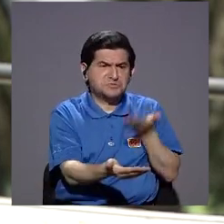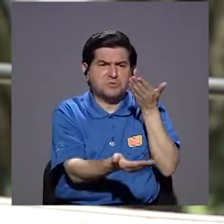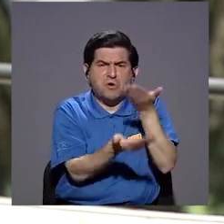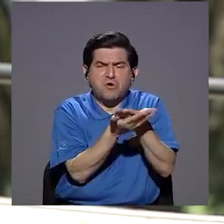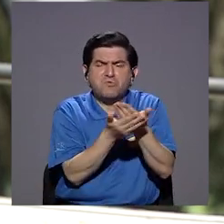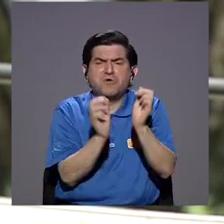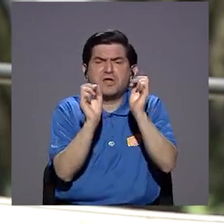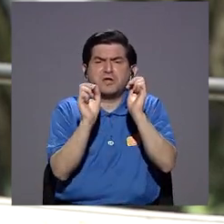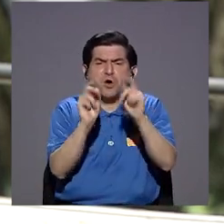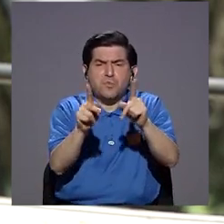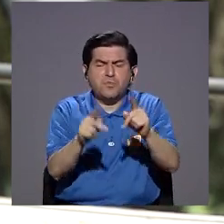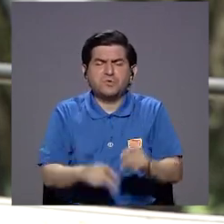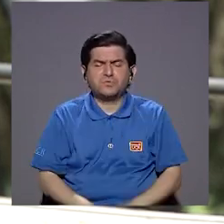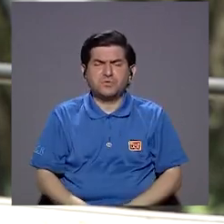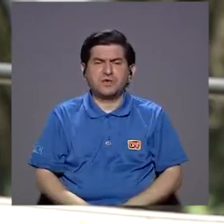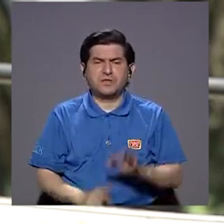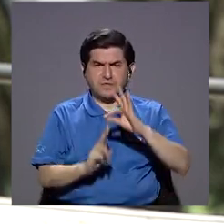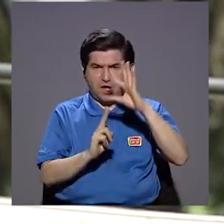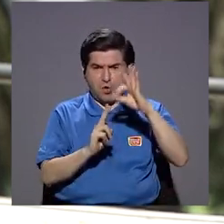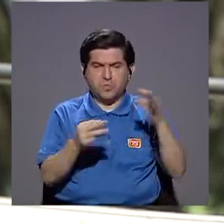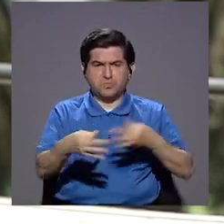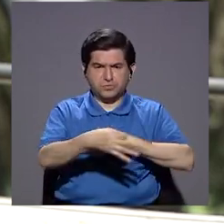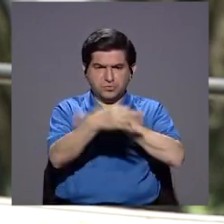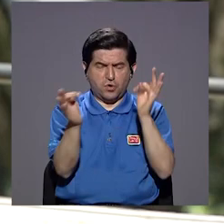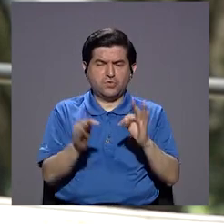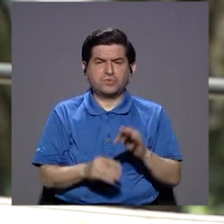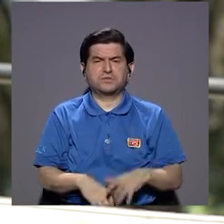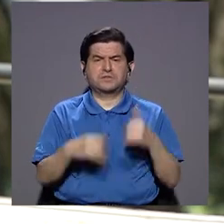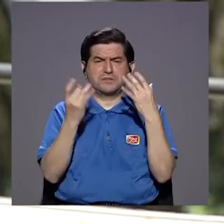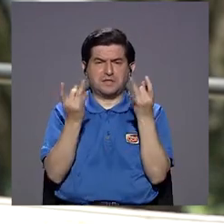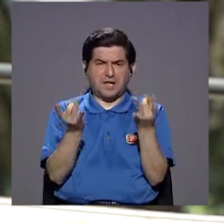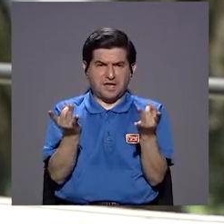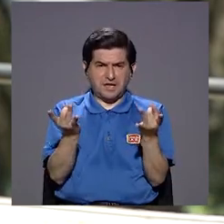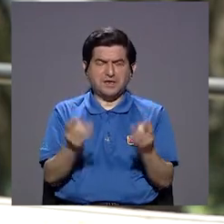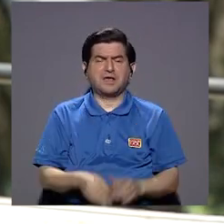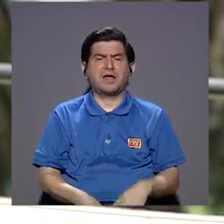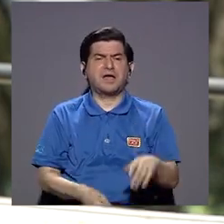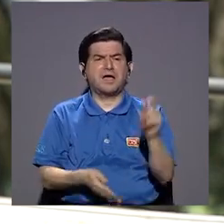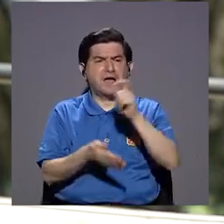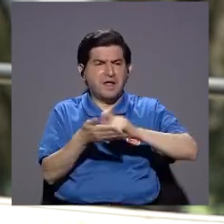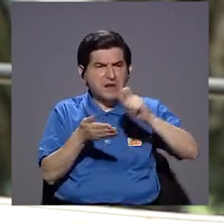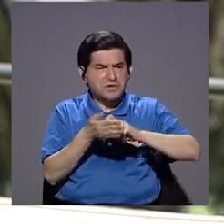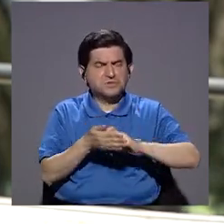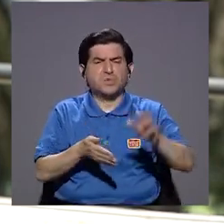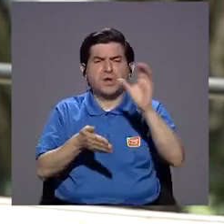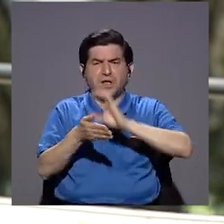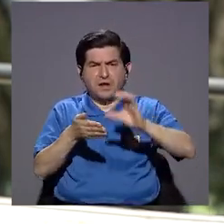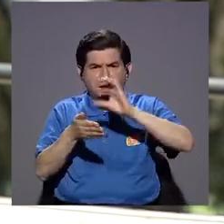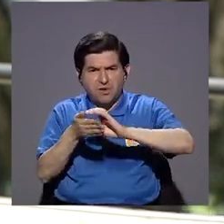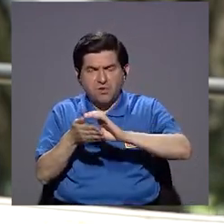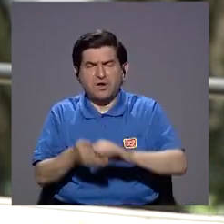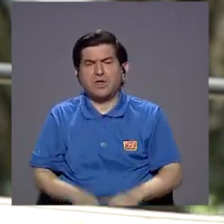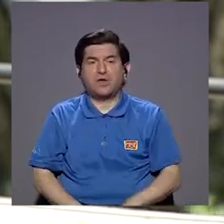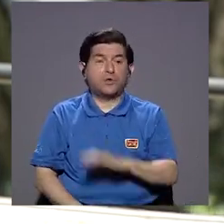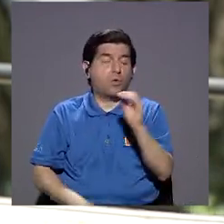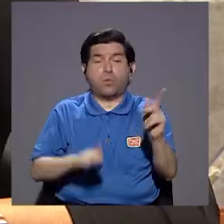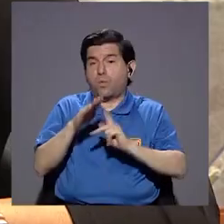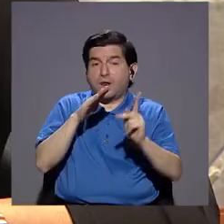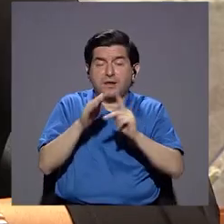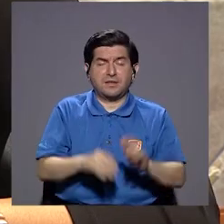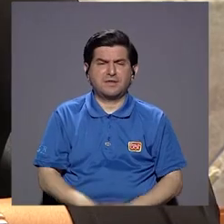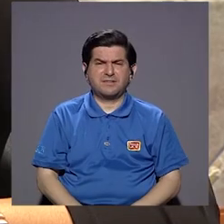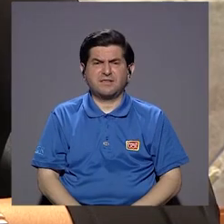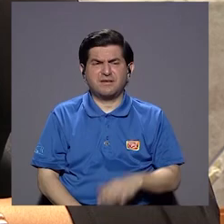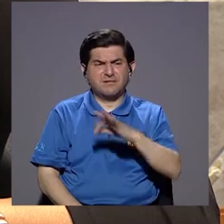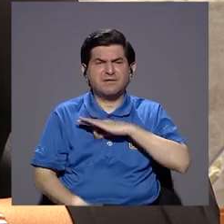ofrecen, por ejemplo, la opción de un taller de yoga, ¿verdad? En los colegios, en las escuelas, en los kinders. Y, ¿qué